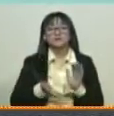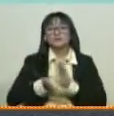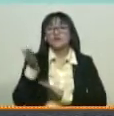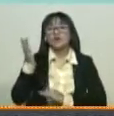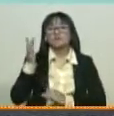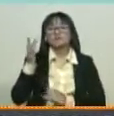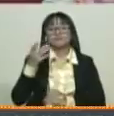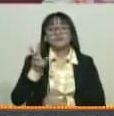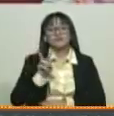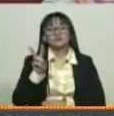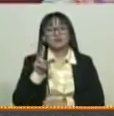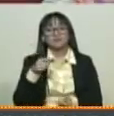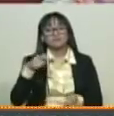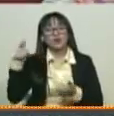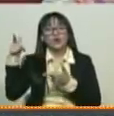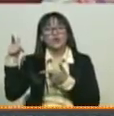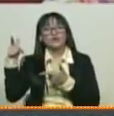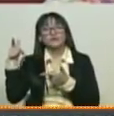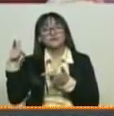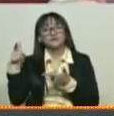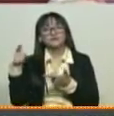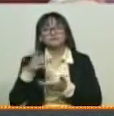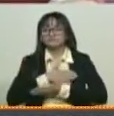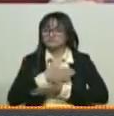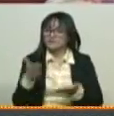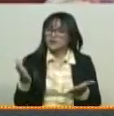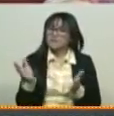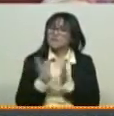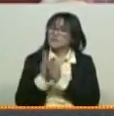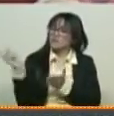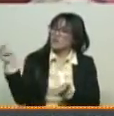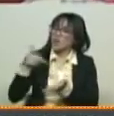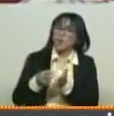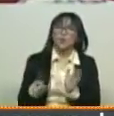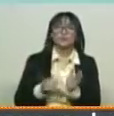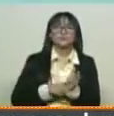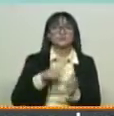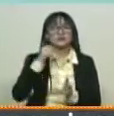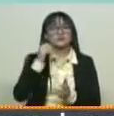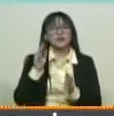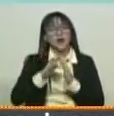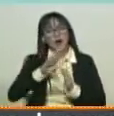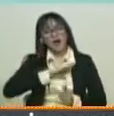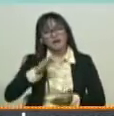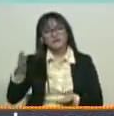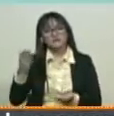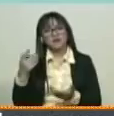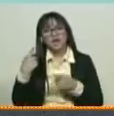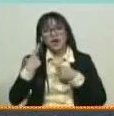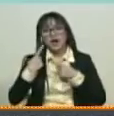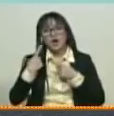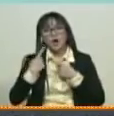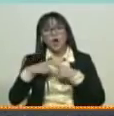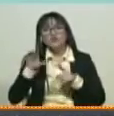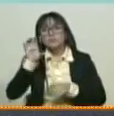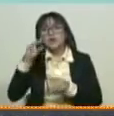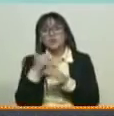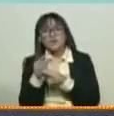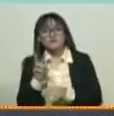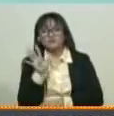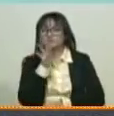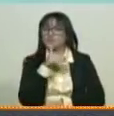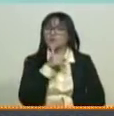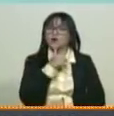patria. Estamos de brazos abiertos para que regresen a nuestro país. Este es su hogar, no hay como Venezuela. Venezuela es la mejor